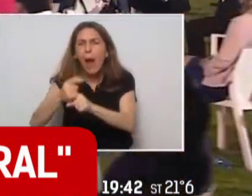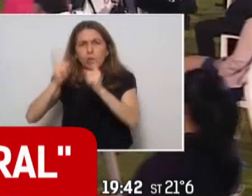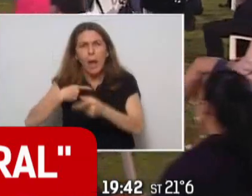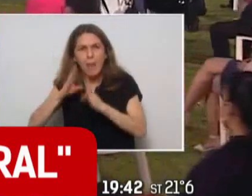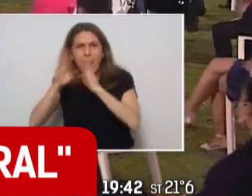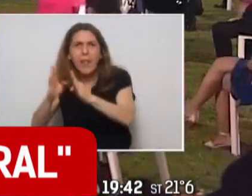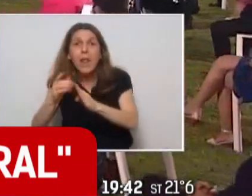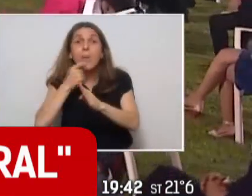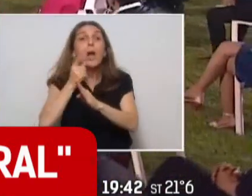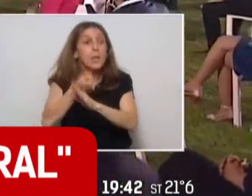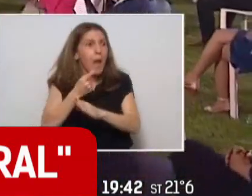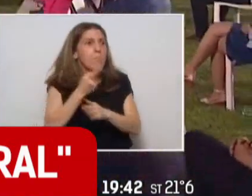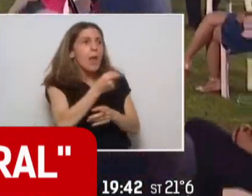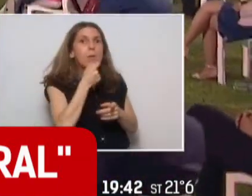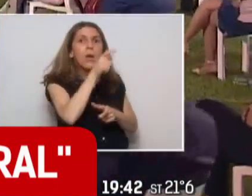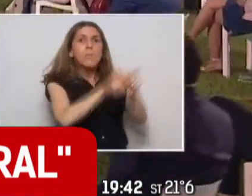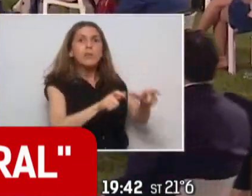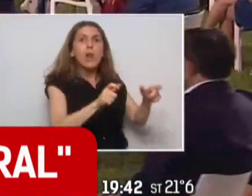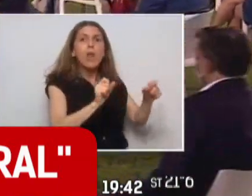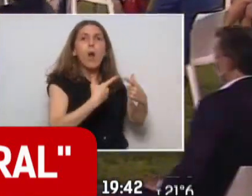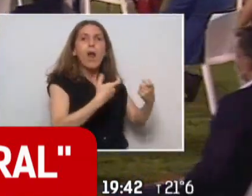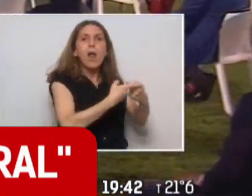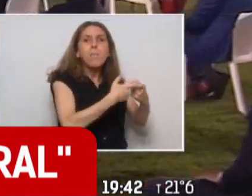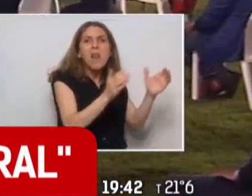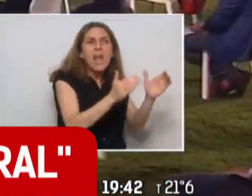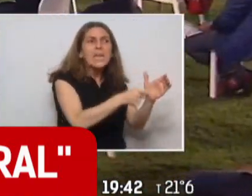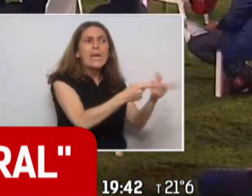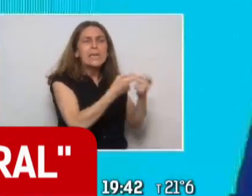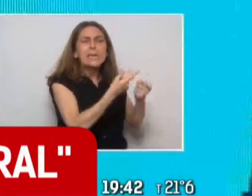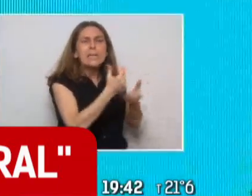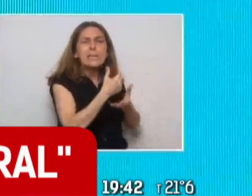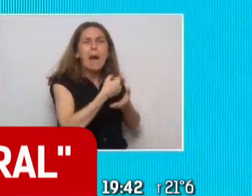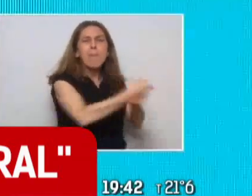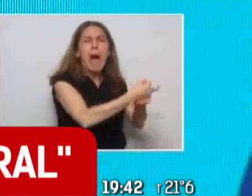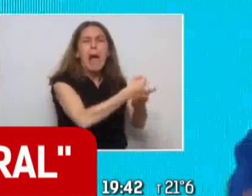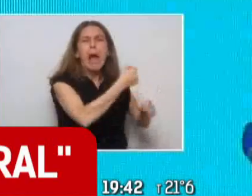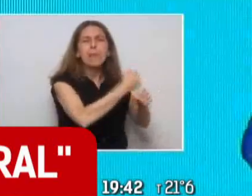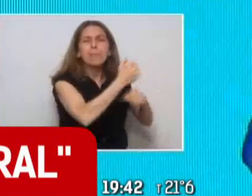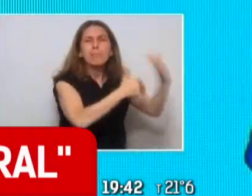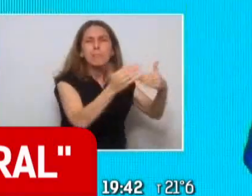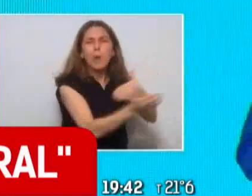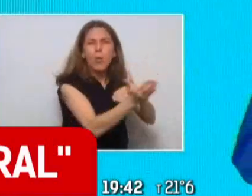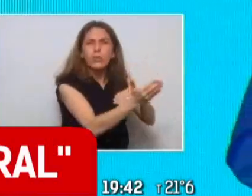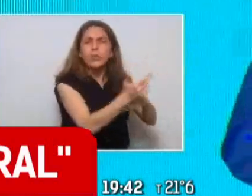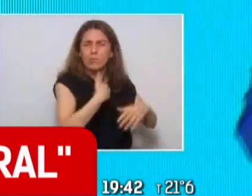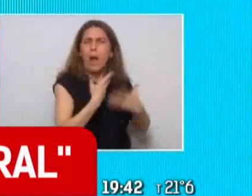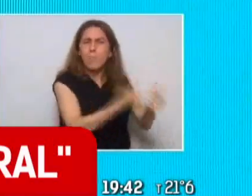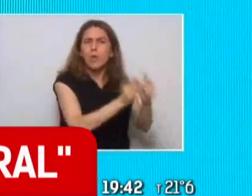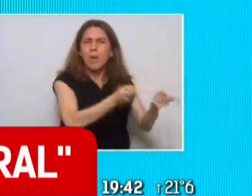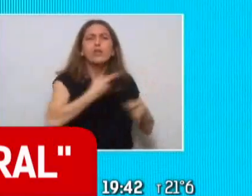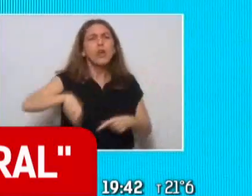que necesita ayuda para seguir produciendo y para seguir generando trabajos. Nosotros sabemos muy bien a